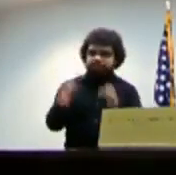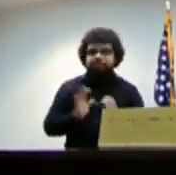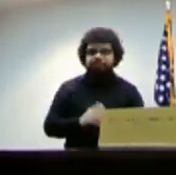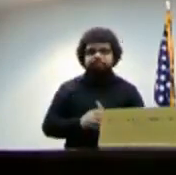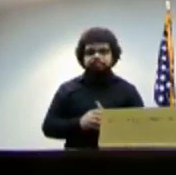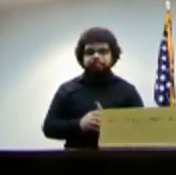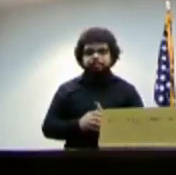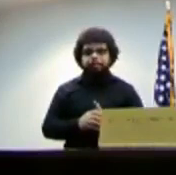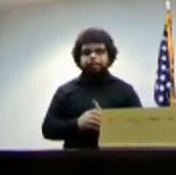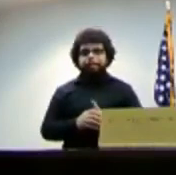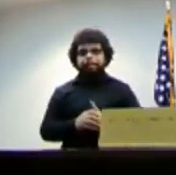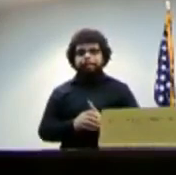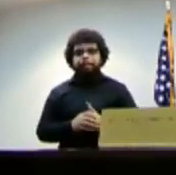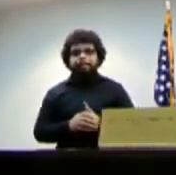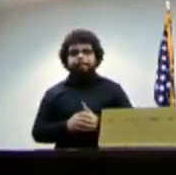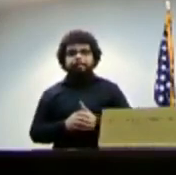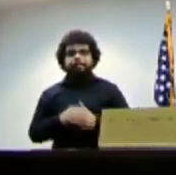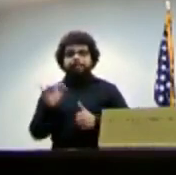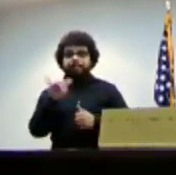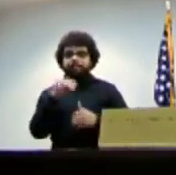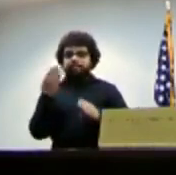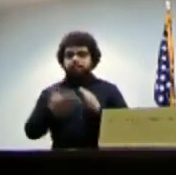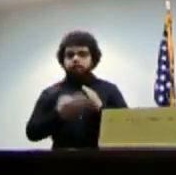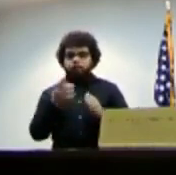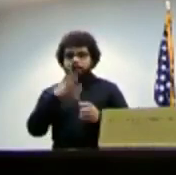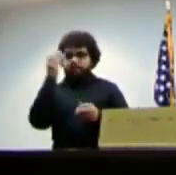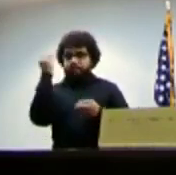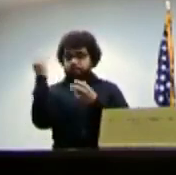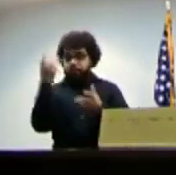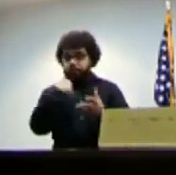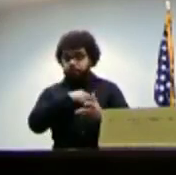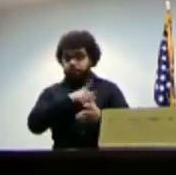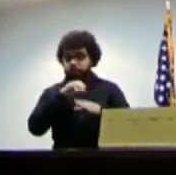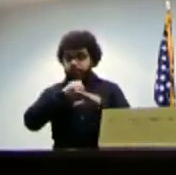Y básicamente con la información que suministramos,